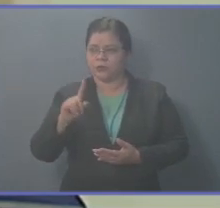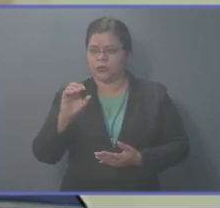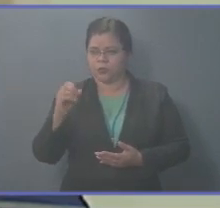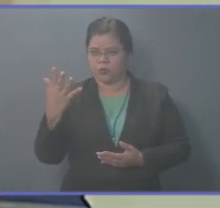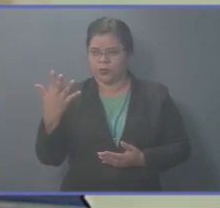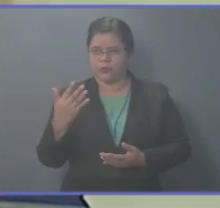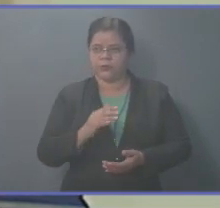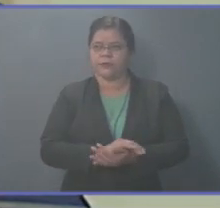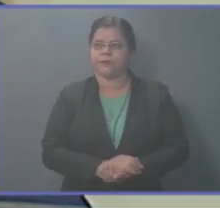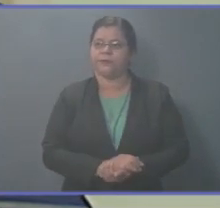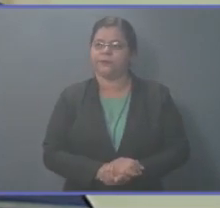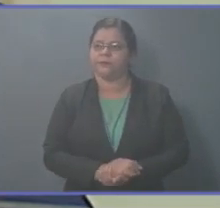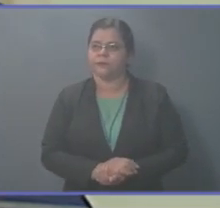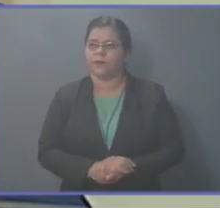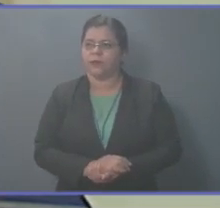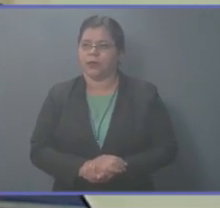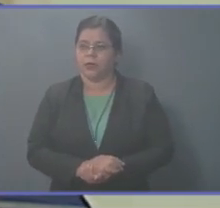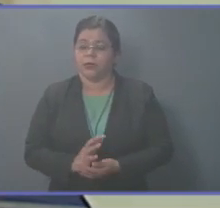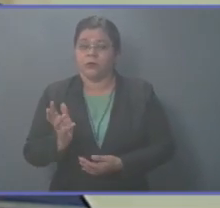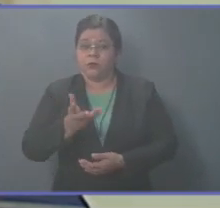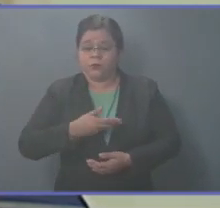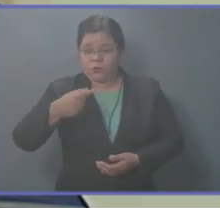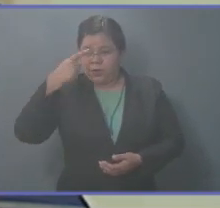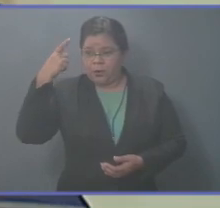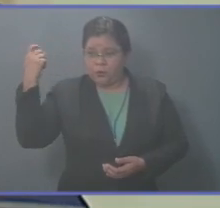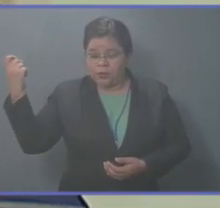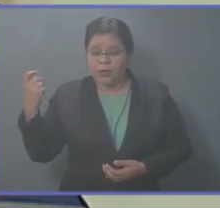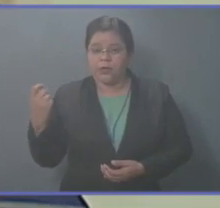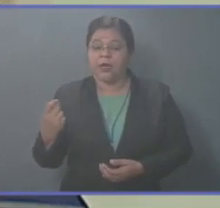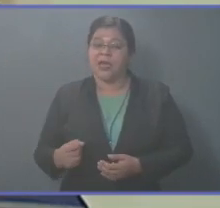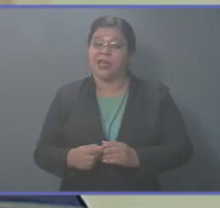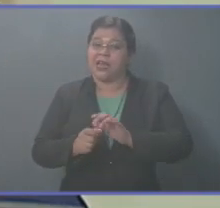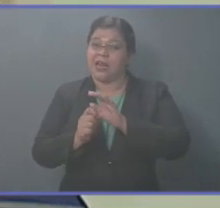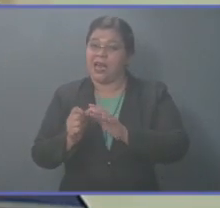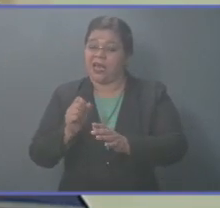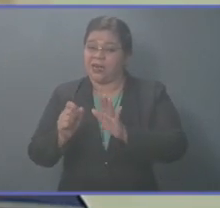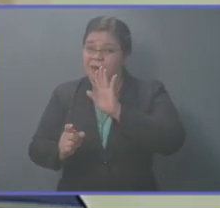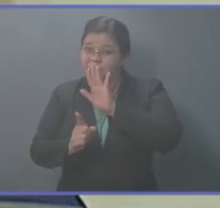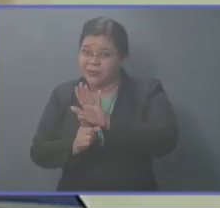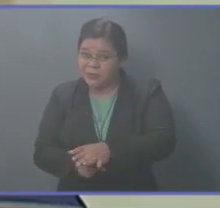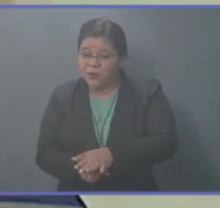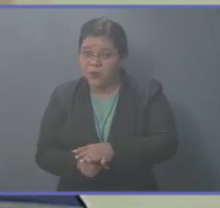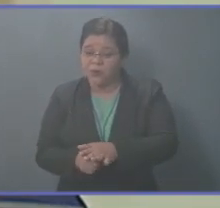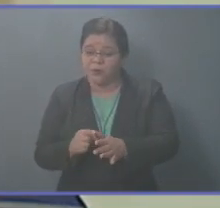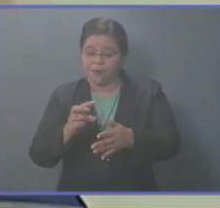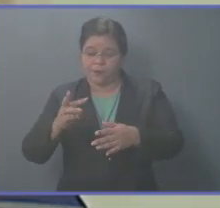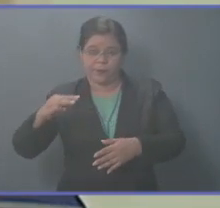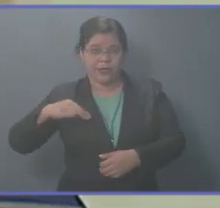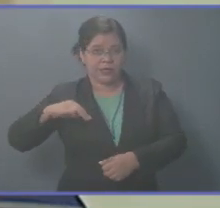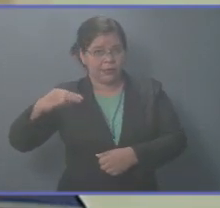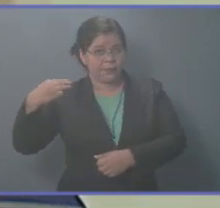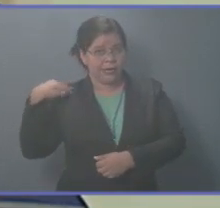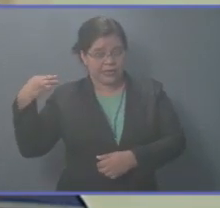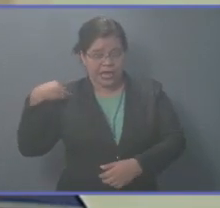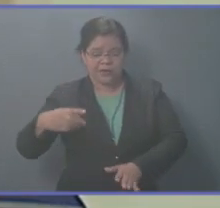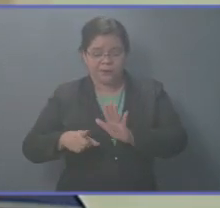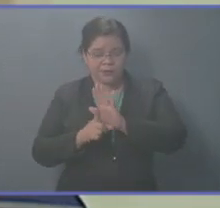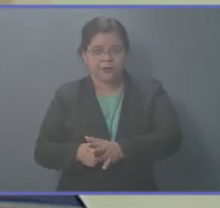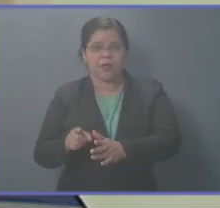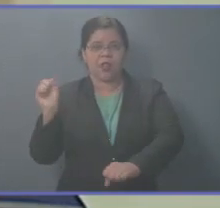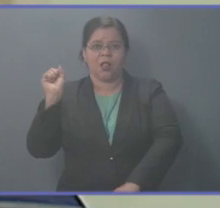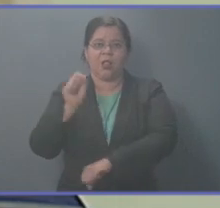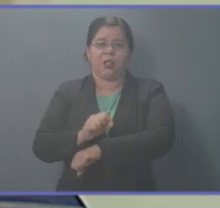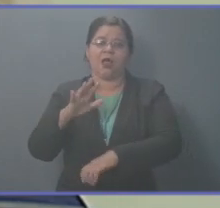C-115. Se debe de recordar que la represión militar institucionada ejercida sobre